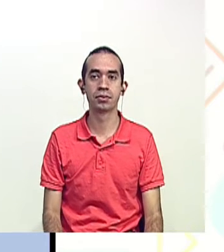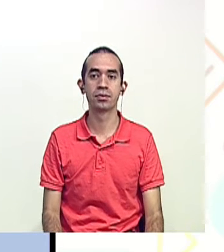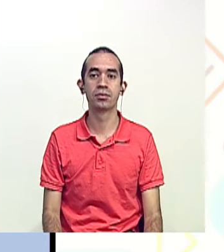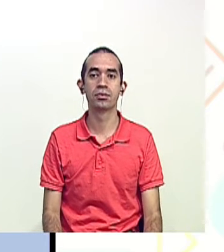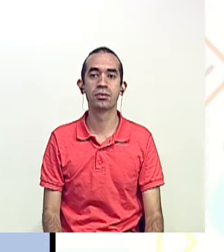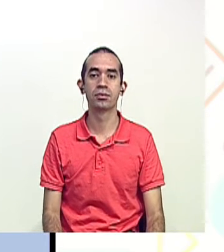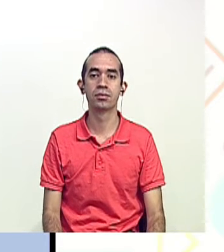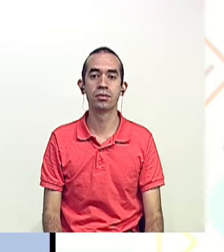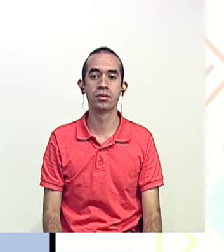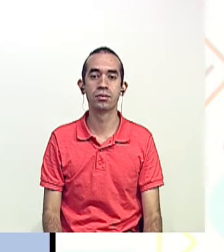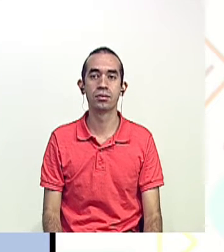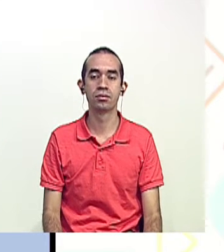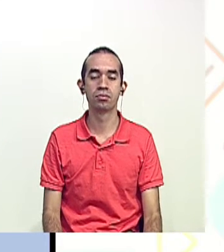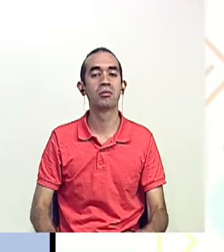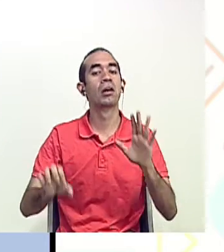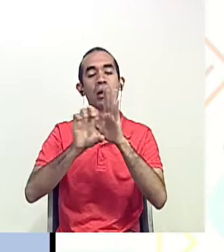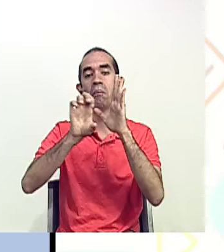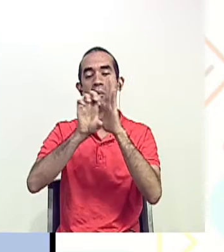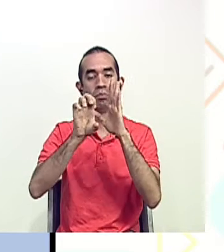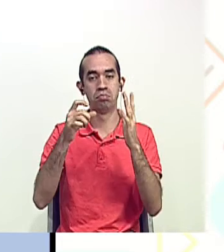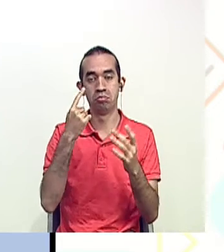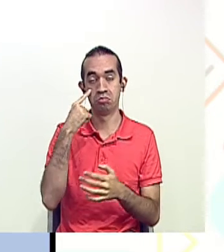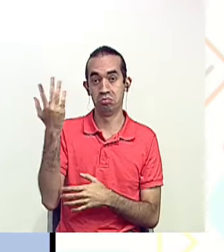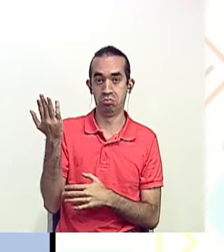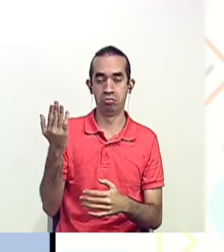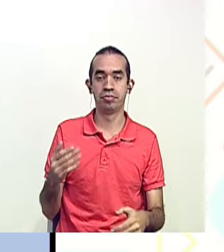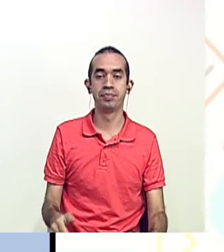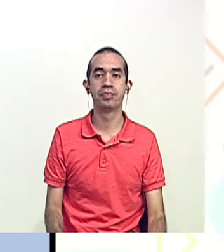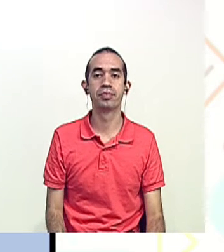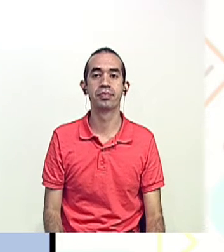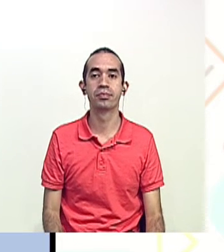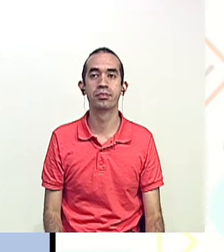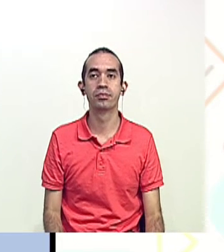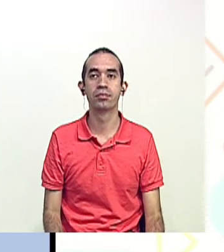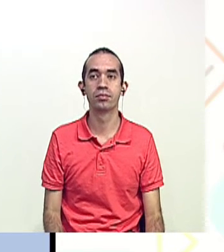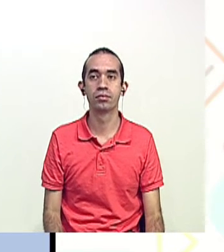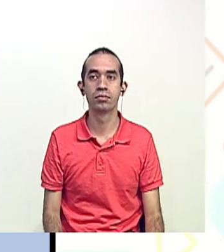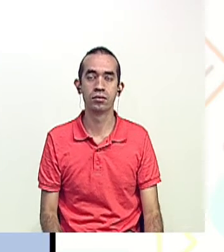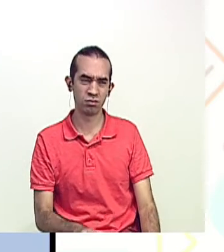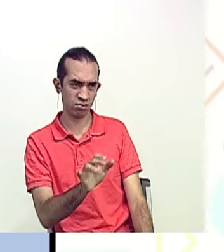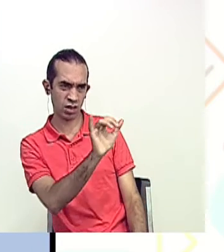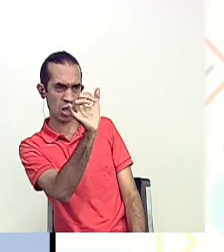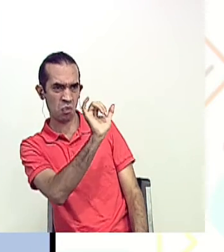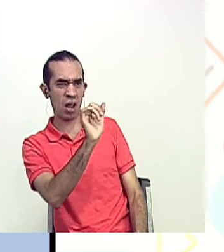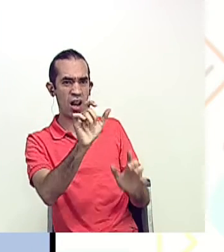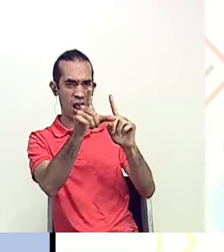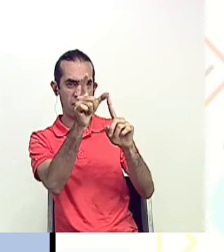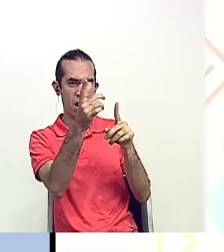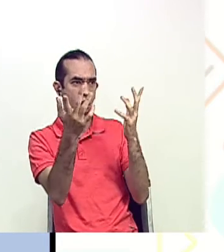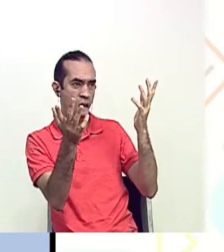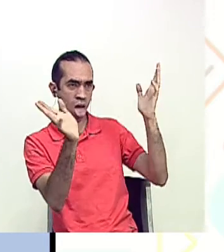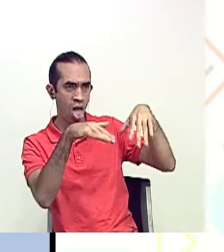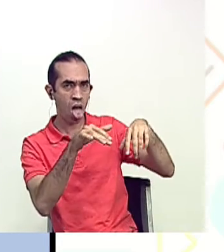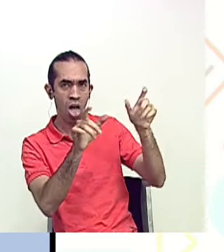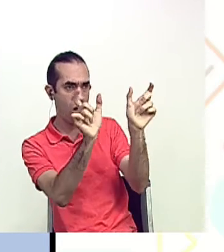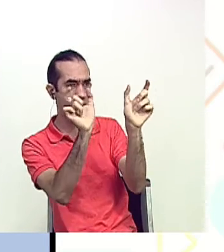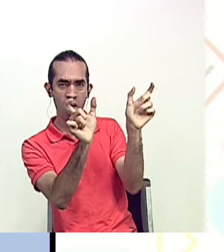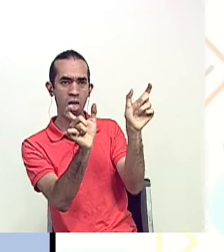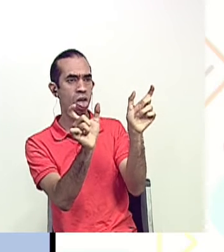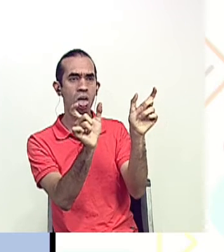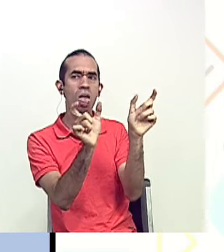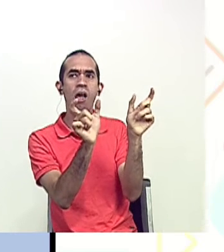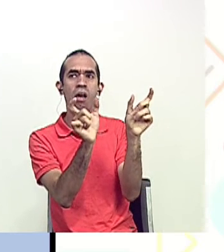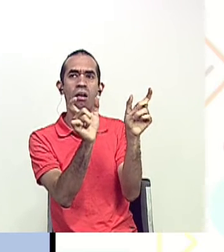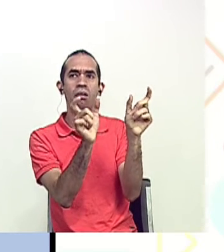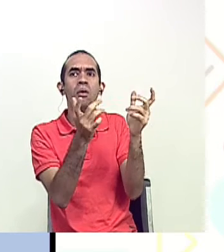En nuestro segundo ejemplo, observamos que ya no hay una letra en común. Pero si